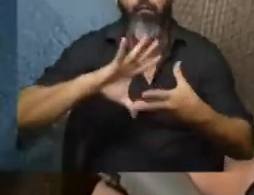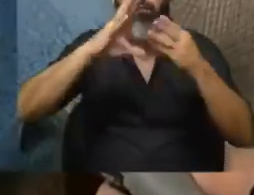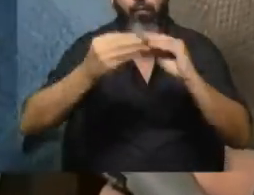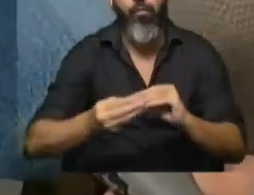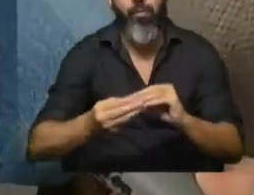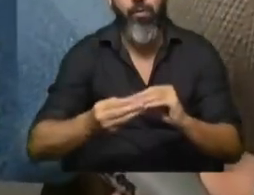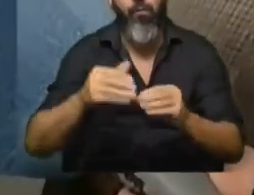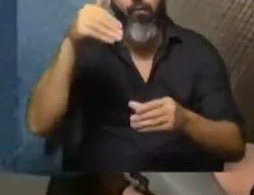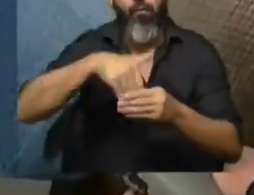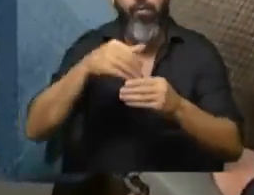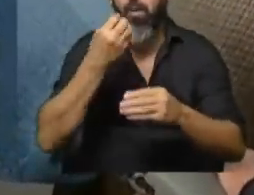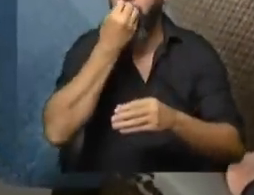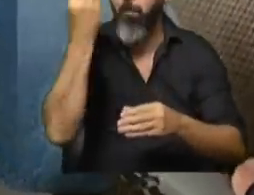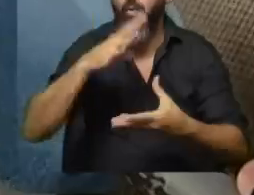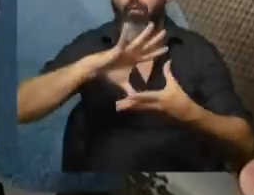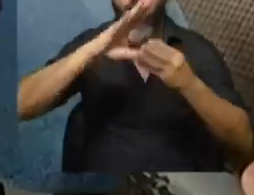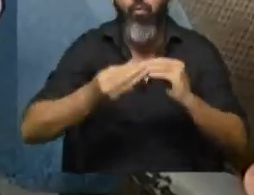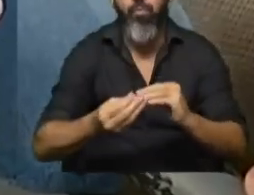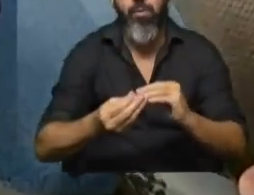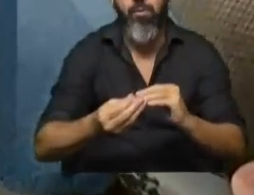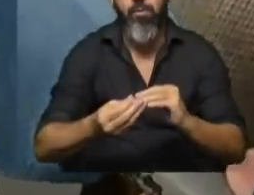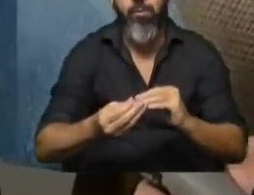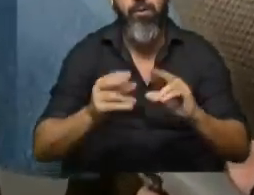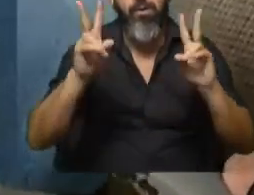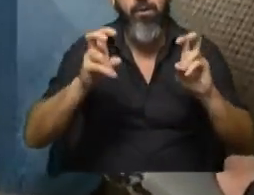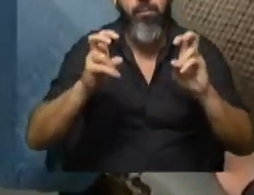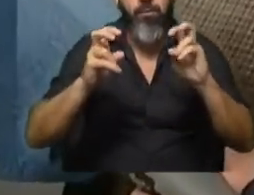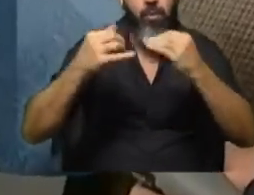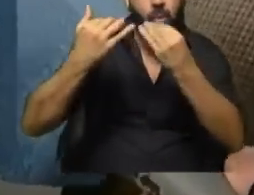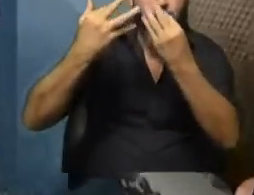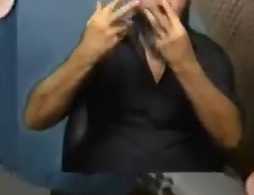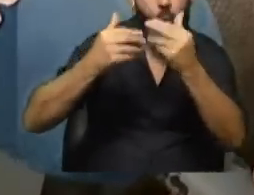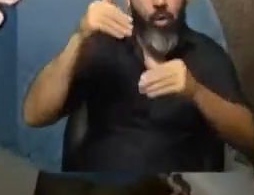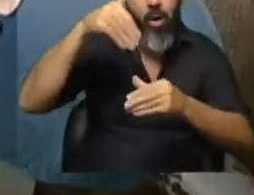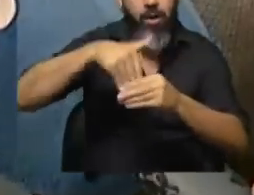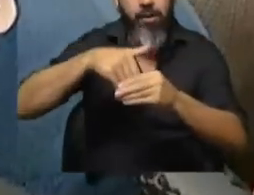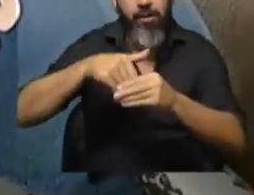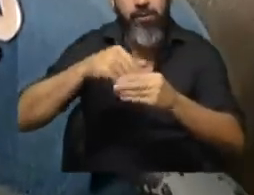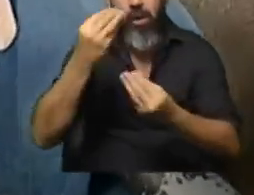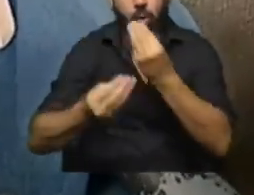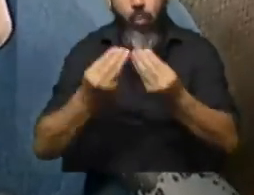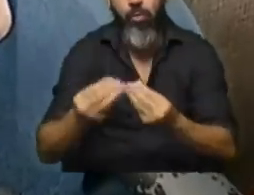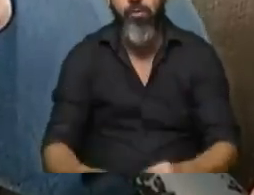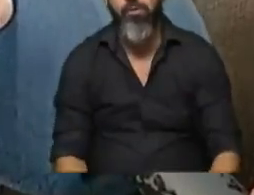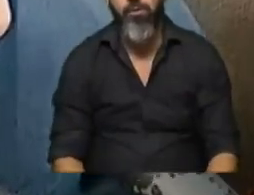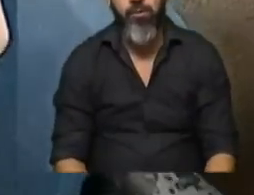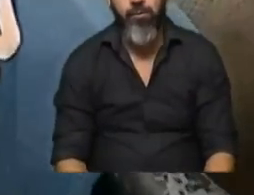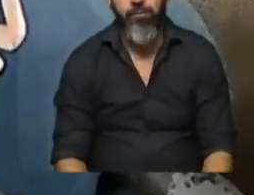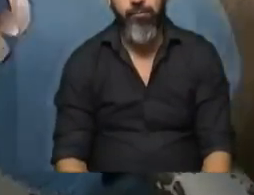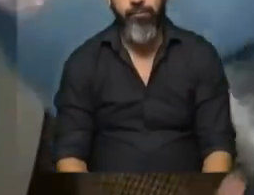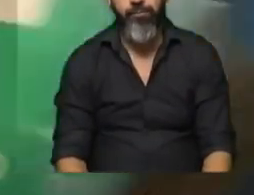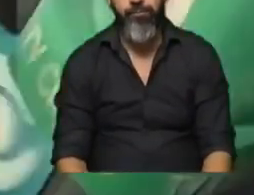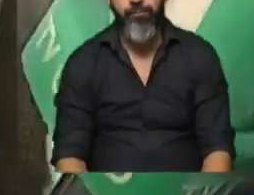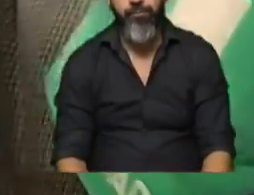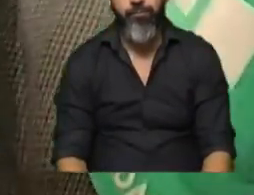que votemos de la mejor manera posible todo el tema de la ingeniería electoral la arquitectura necesaria para poder